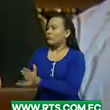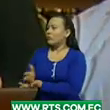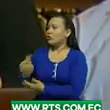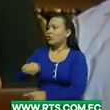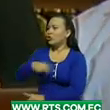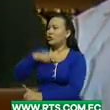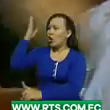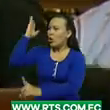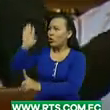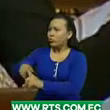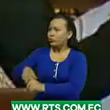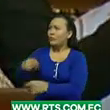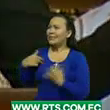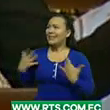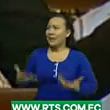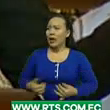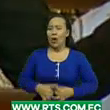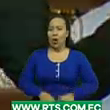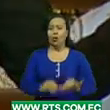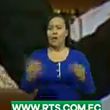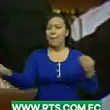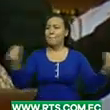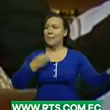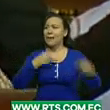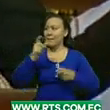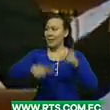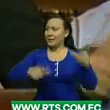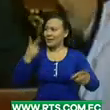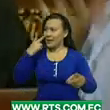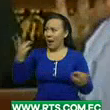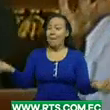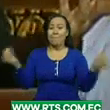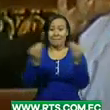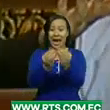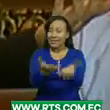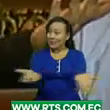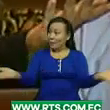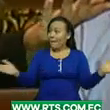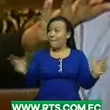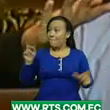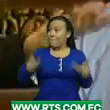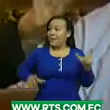la guerra a la delincuencia por eso contamos con la gente que ustedes ven aquí